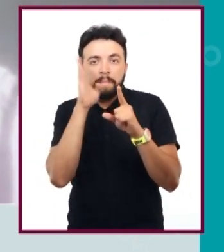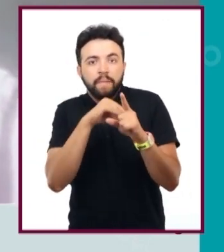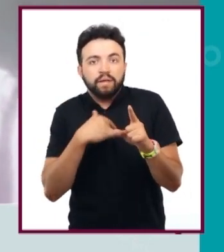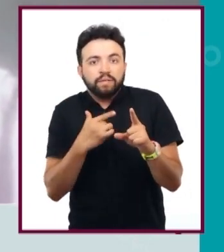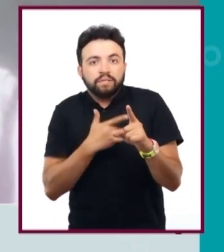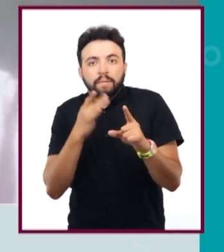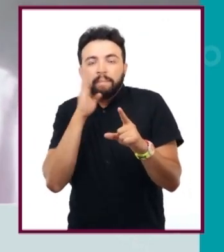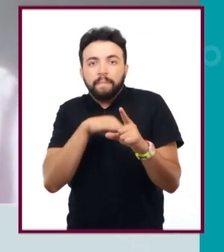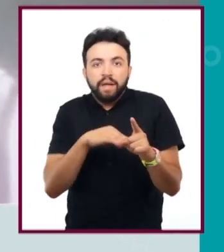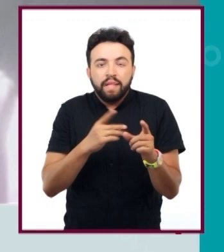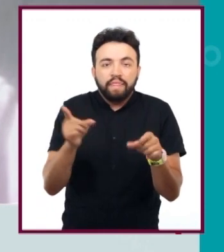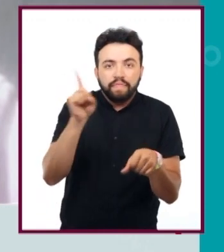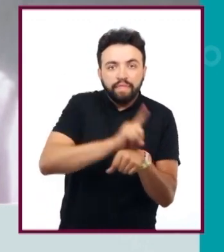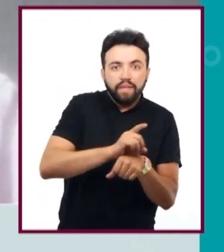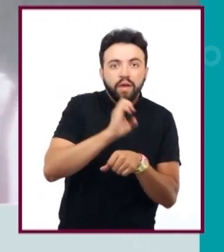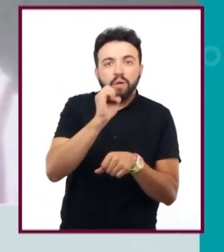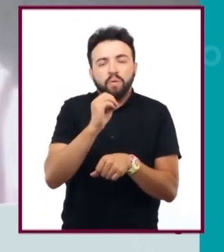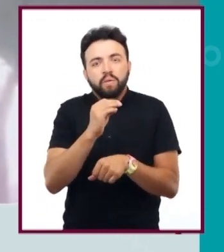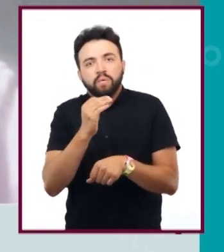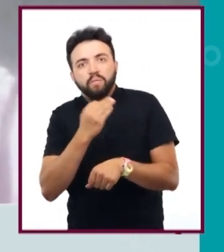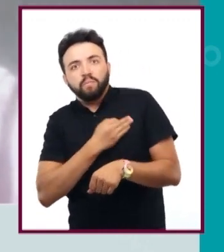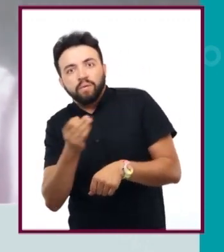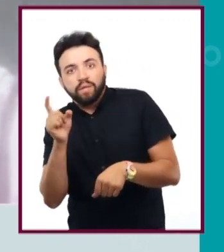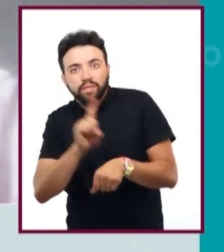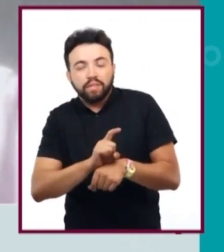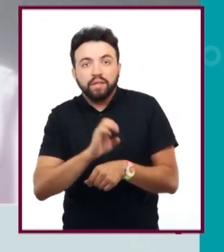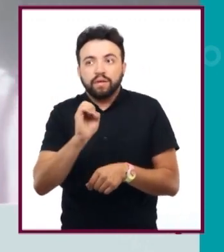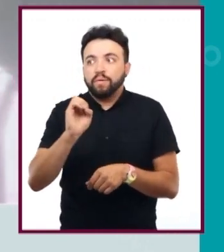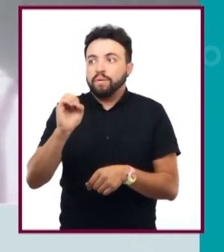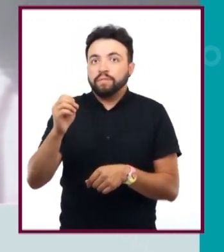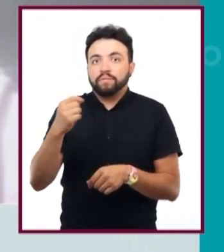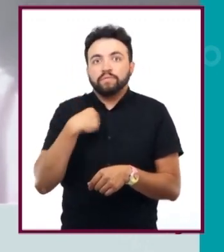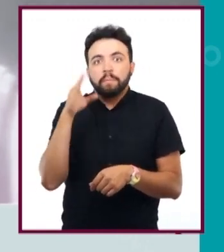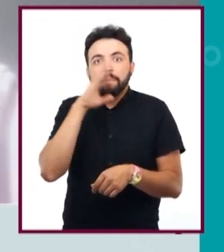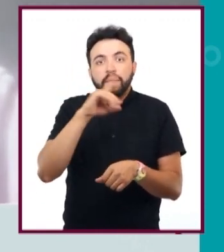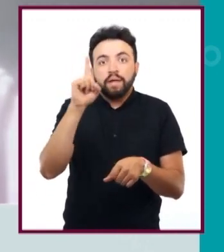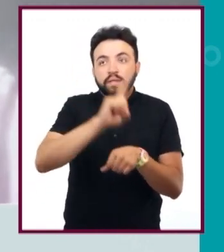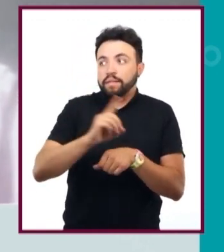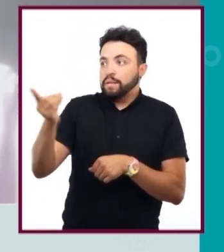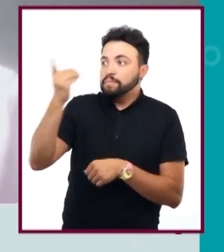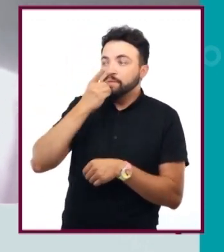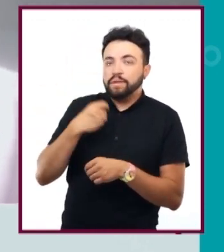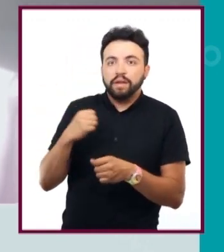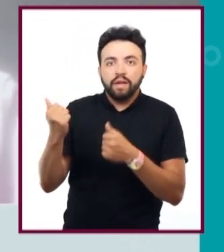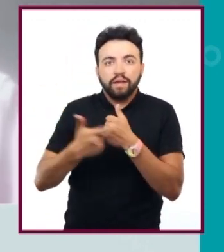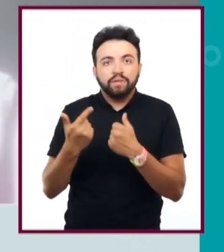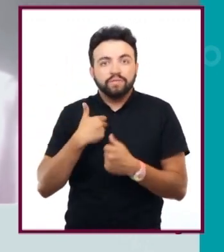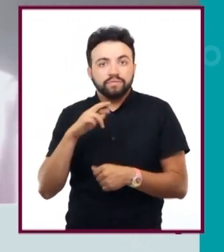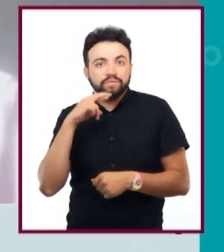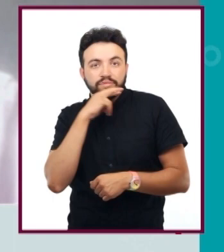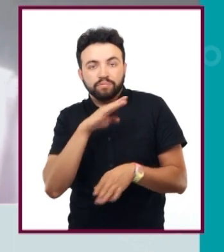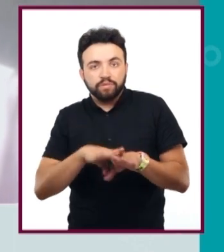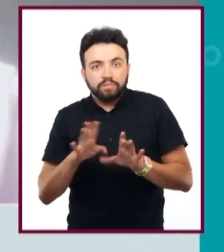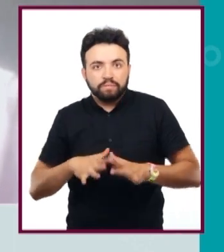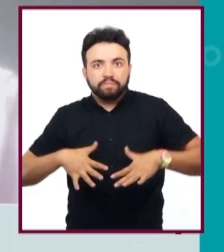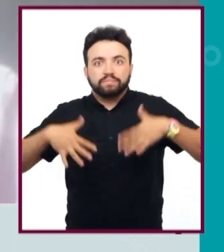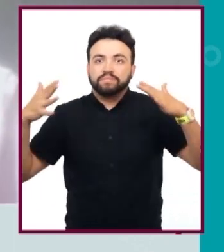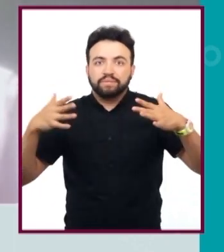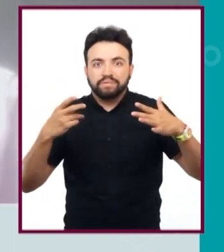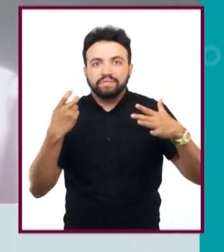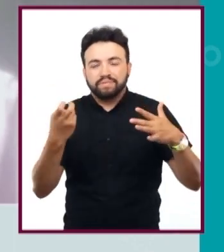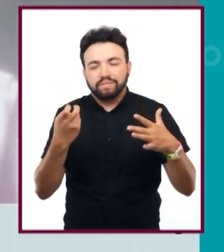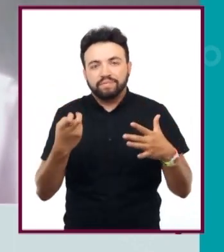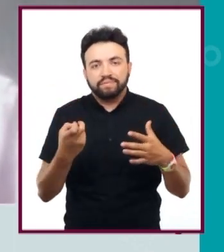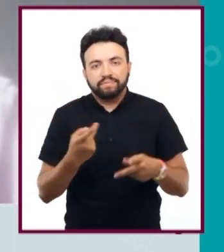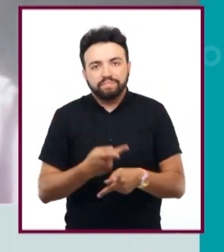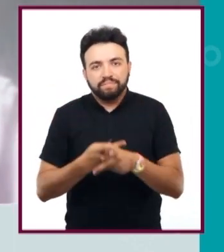cosas, el cómo te estás sintiendo tú mismo en el día. Si ha sido un mal día y llega otro más, una persona más a que te diga algo que no te